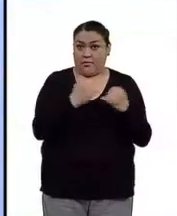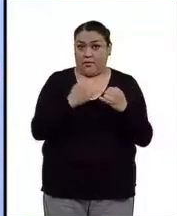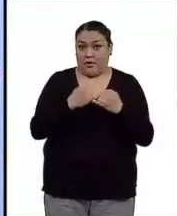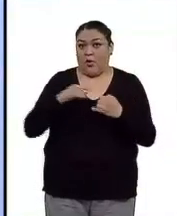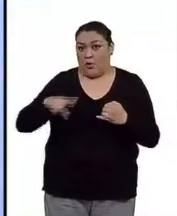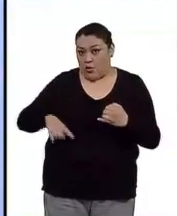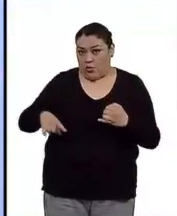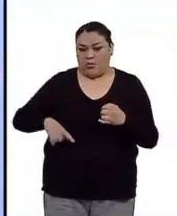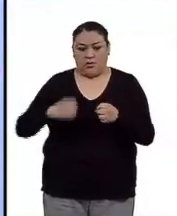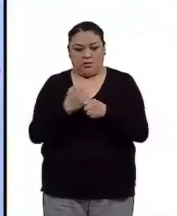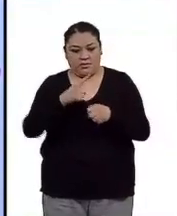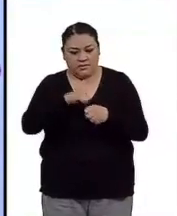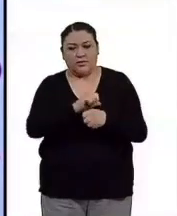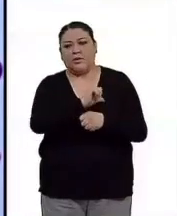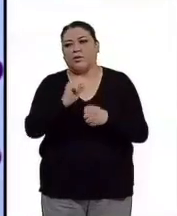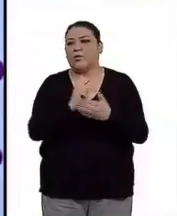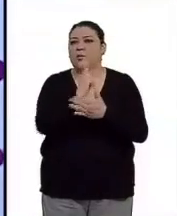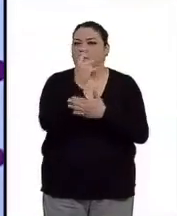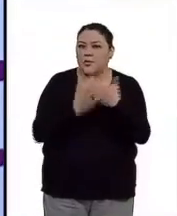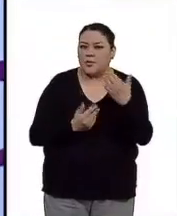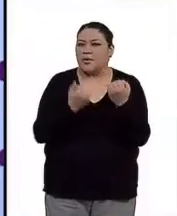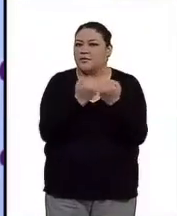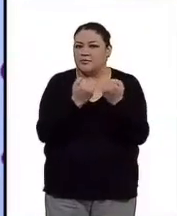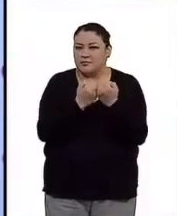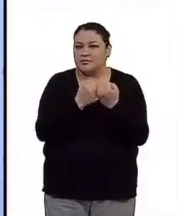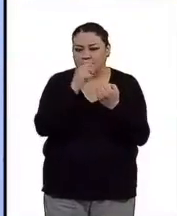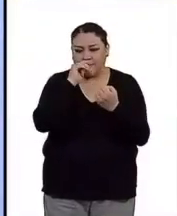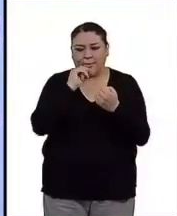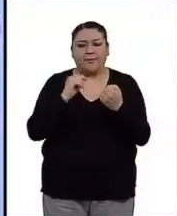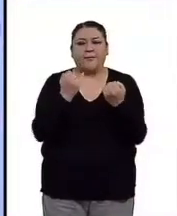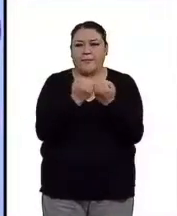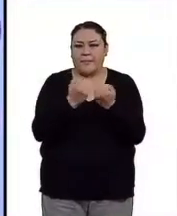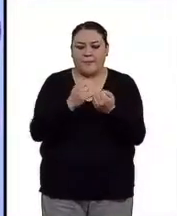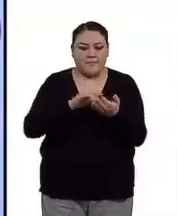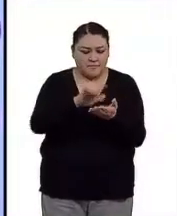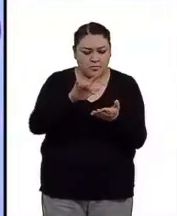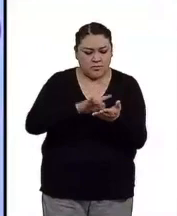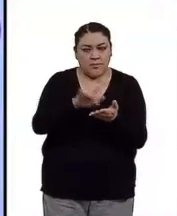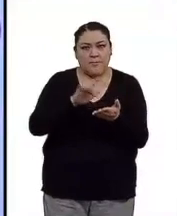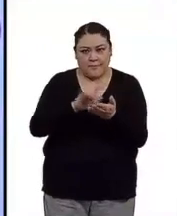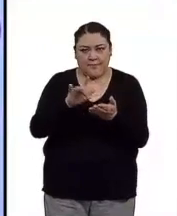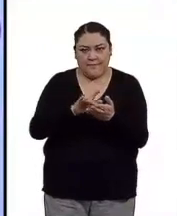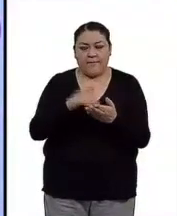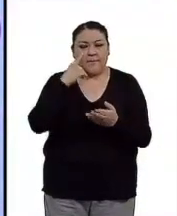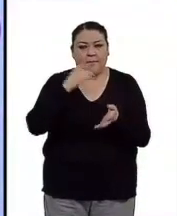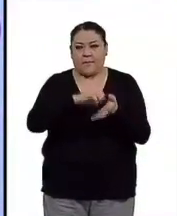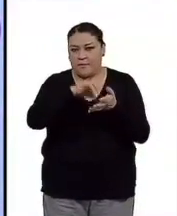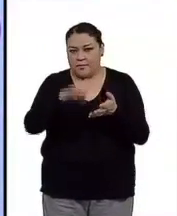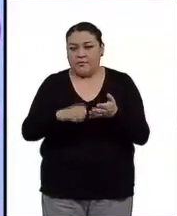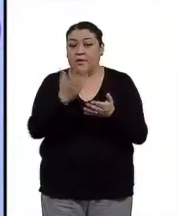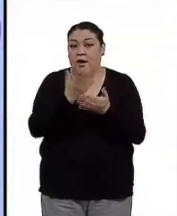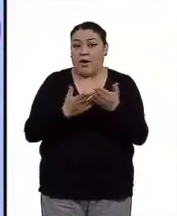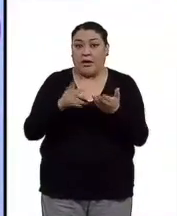estatales, desde los programas públicos, ¿no? Pero atacar el problema de fondo. Si tenemos este problema de violencia, de desigualdad,